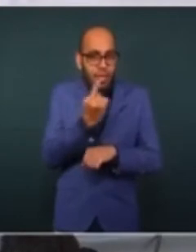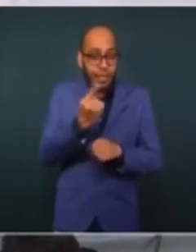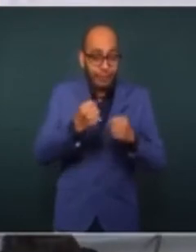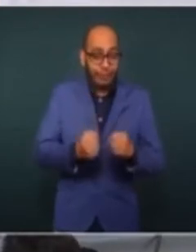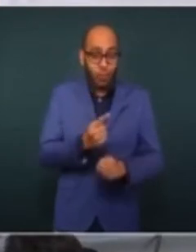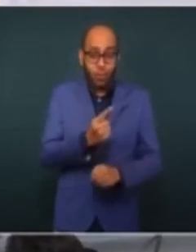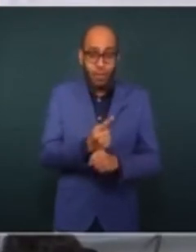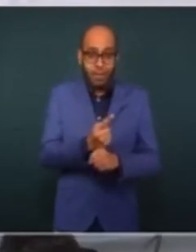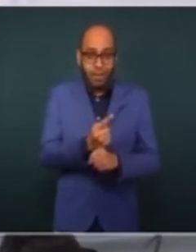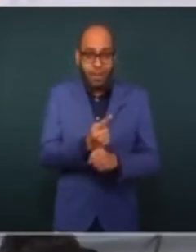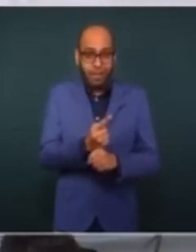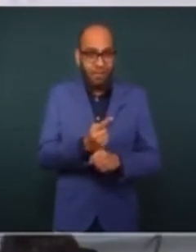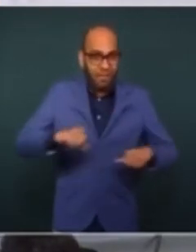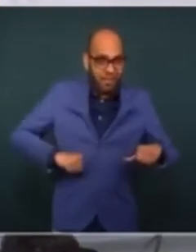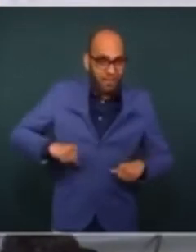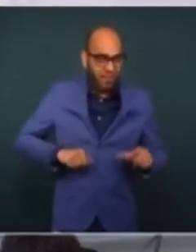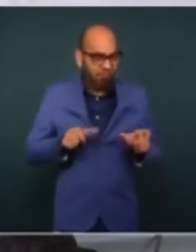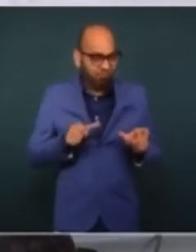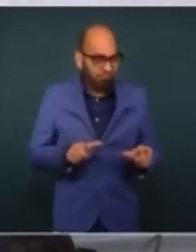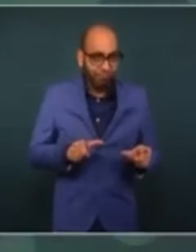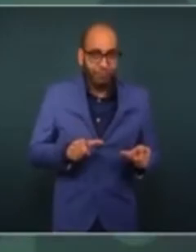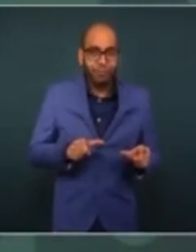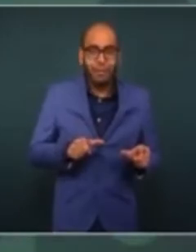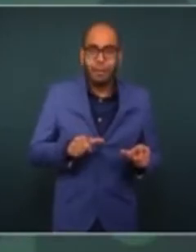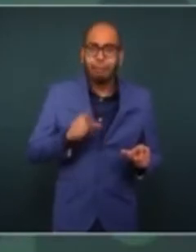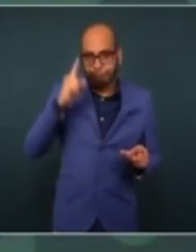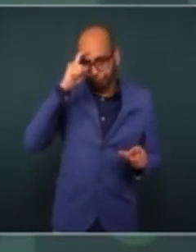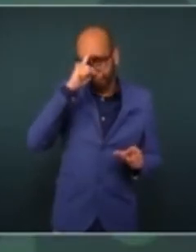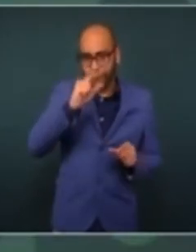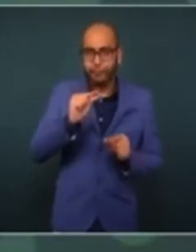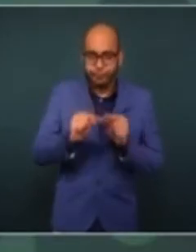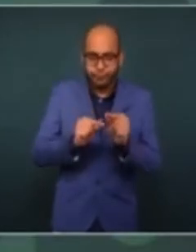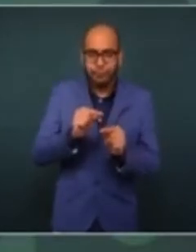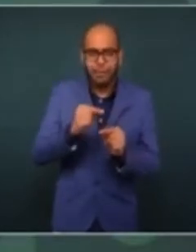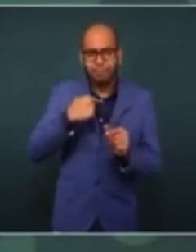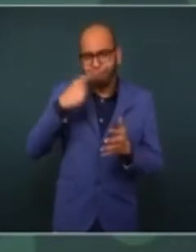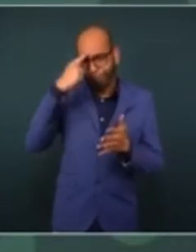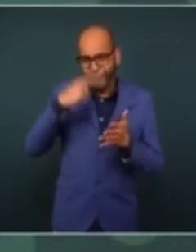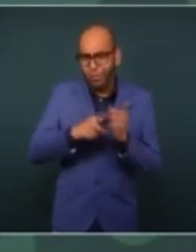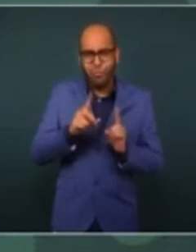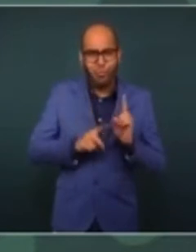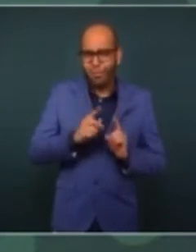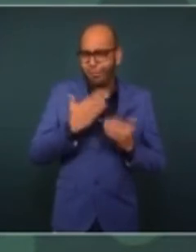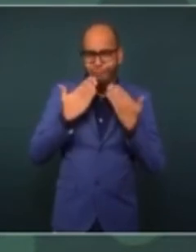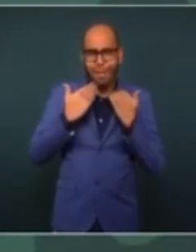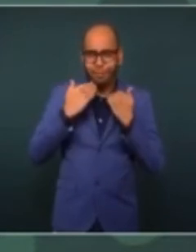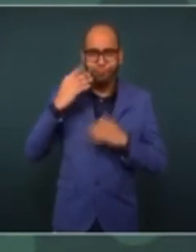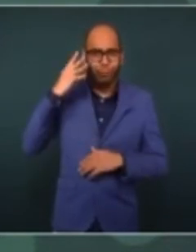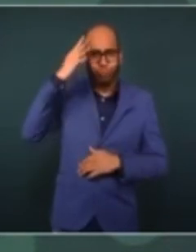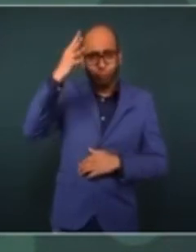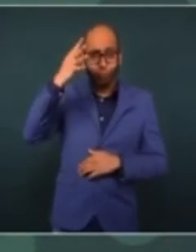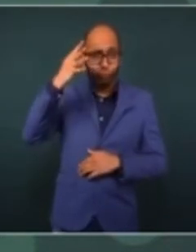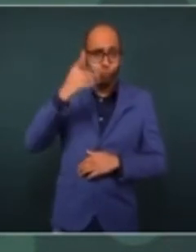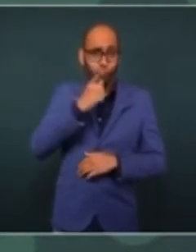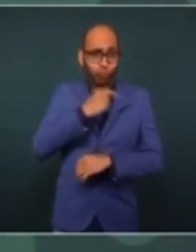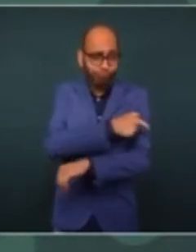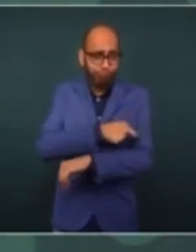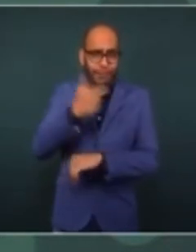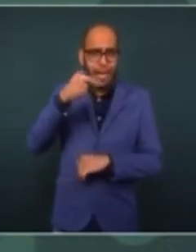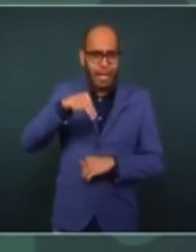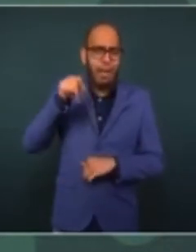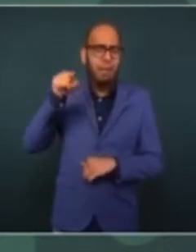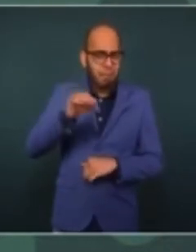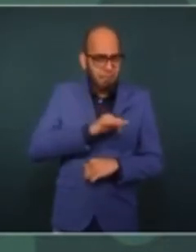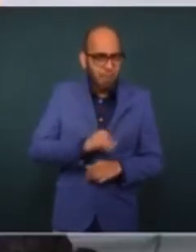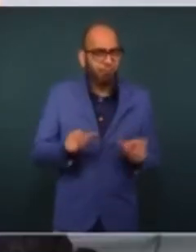hay que cuidarla para que madure. Esa va a ser, en el futuro, sin duda, la mejor institución que será a cargo de la seguridad pública de los